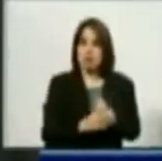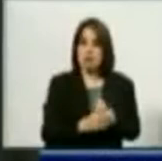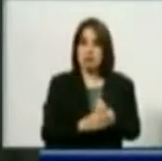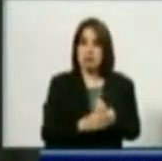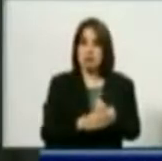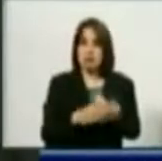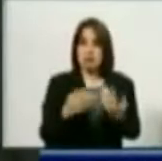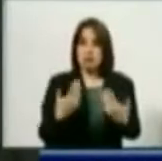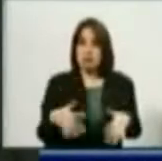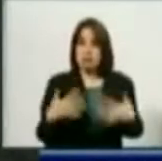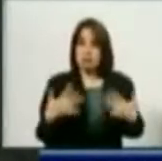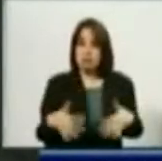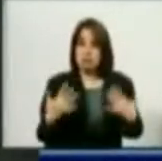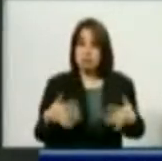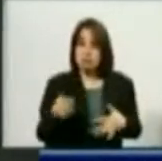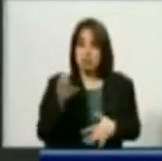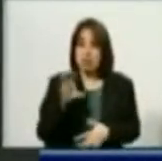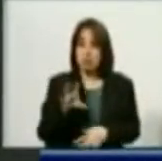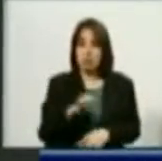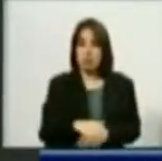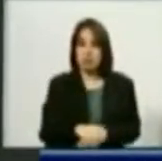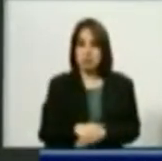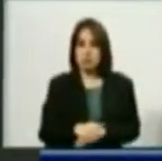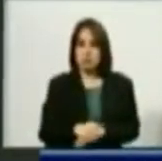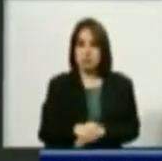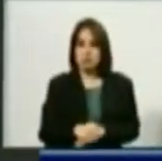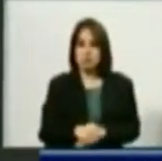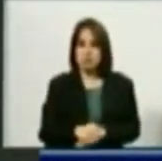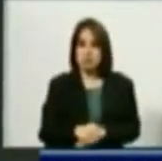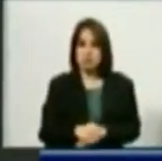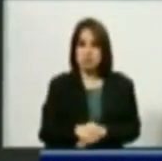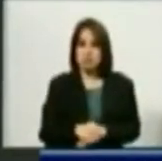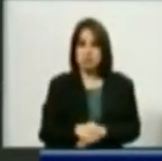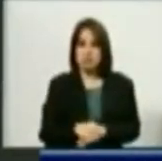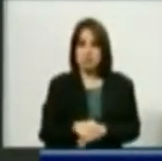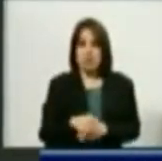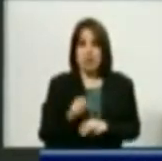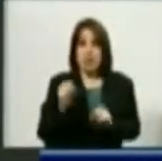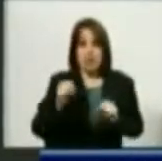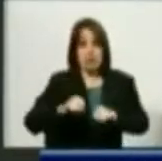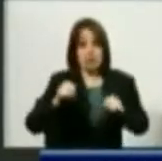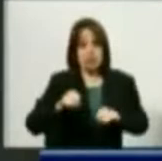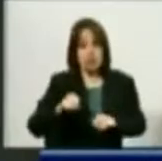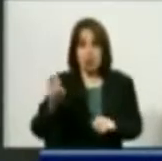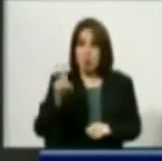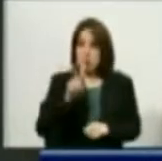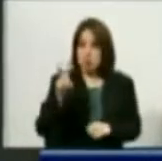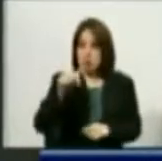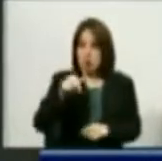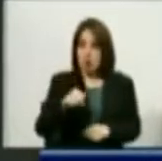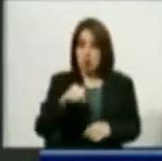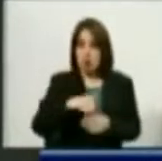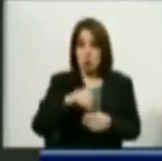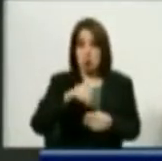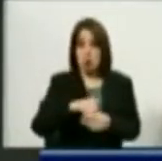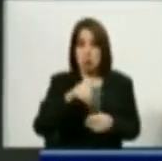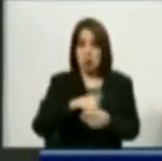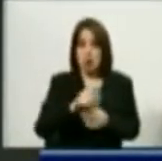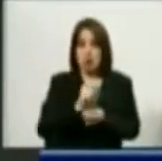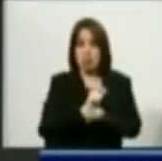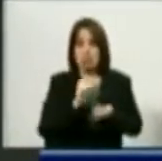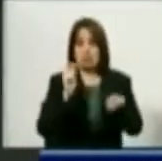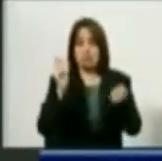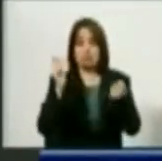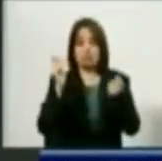sobre todo el país Por supuesto que el país los venezolanos hoy votaron por transformaciones de